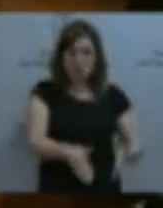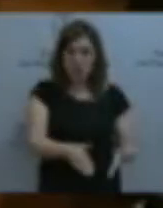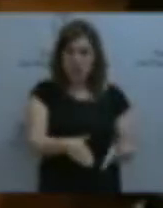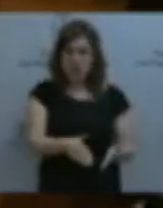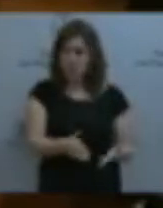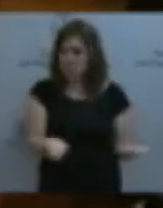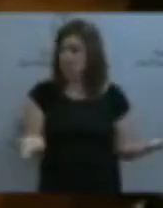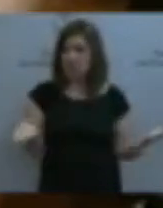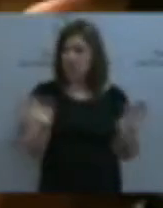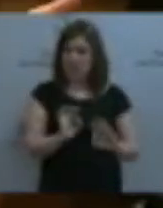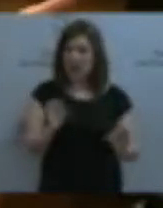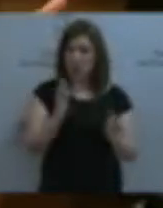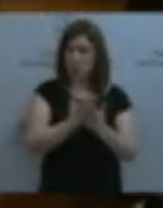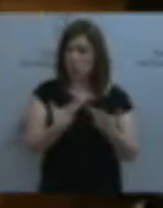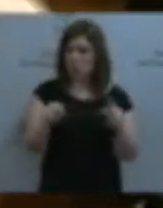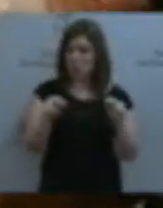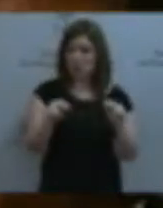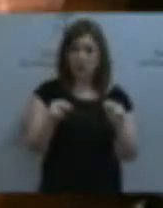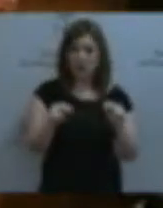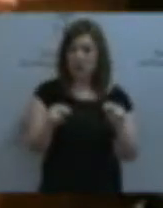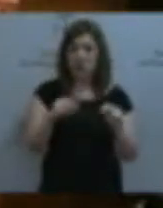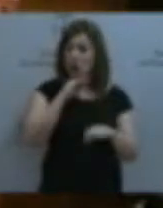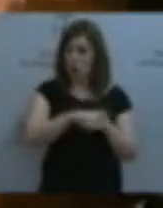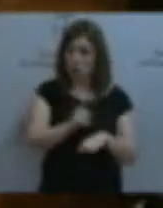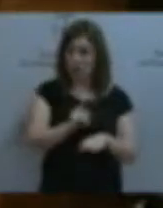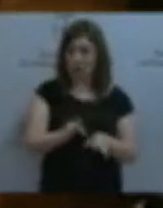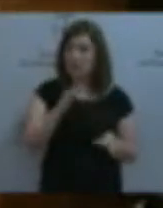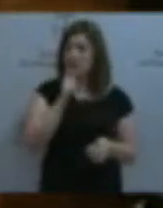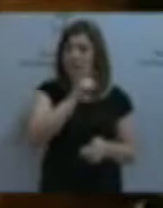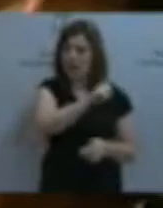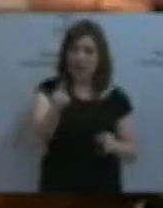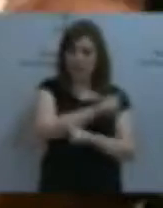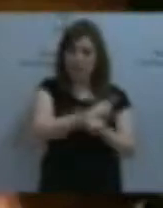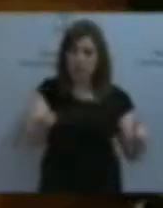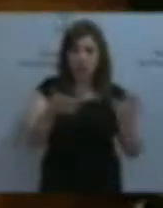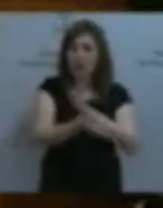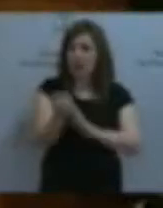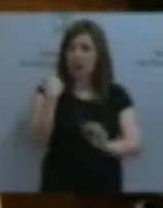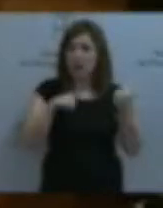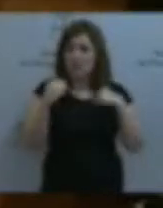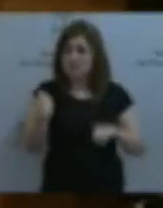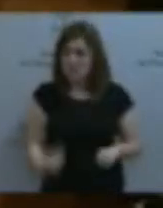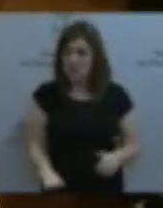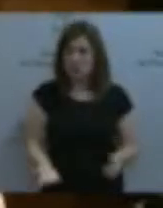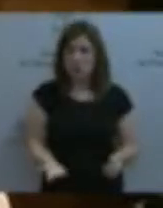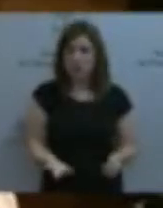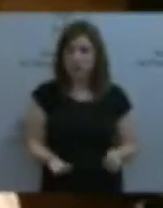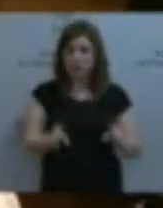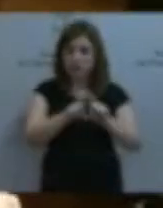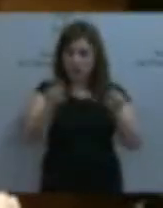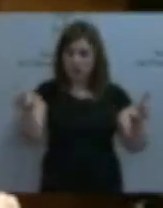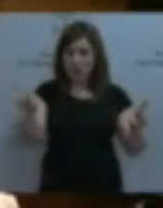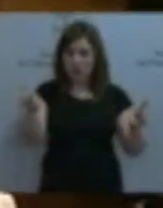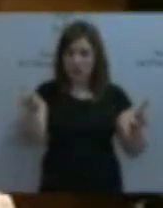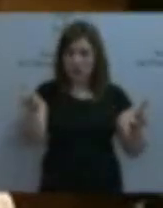curso y resulta que incumplen con el anuncio. Y además no lo comunican. Exactamente el mismo comportamiento que tiene la empresa